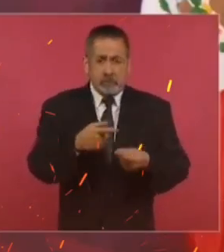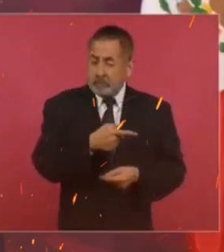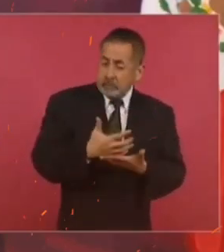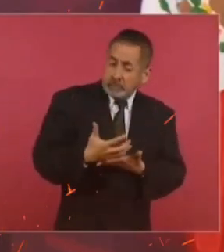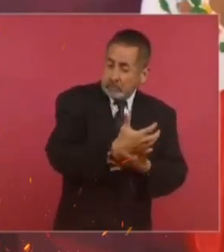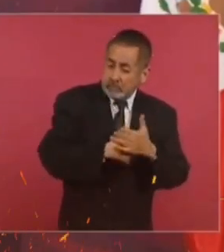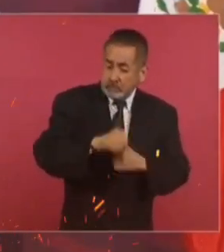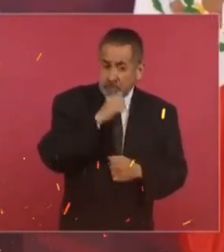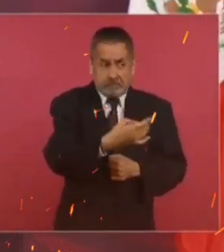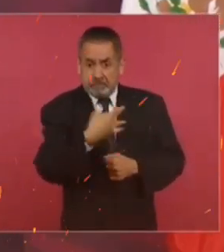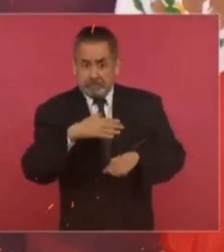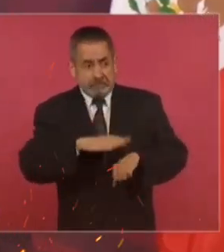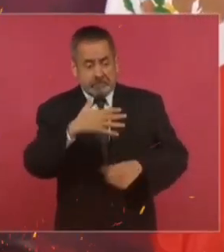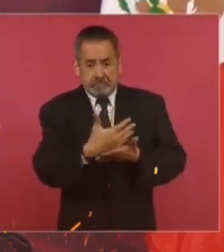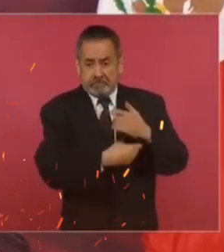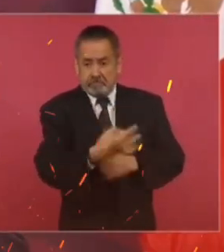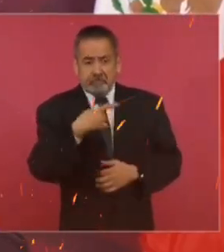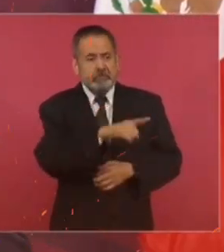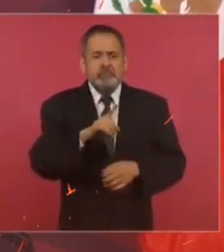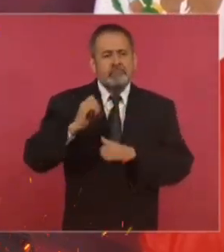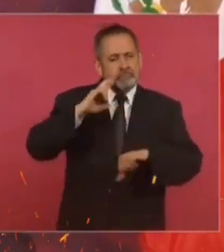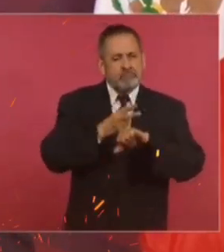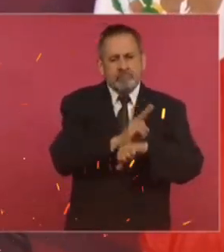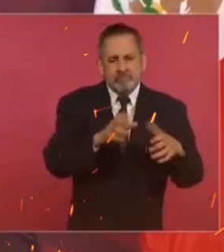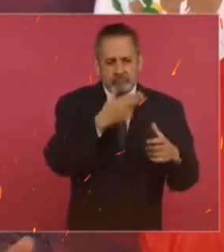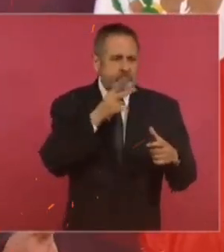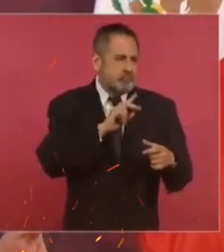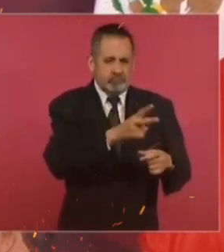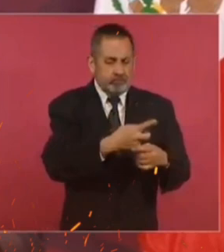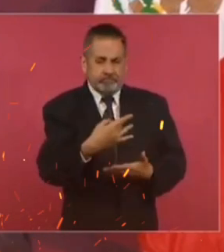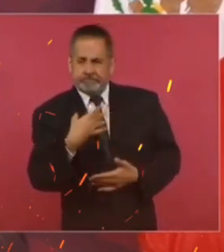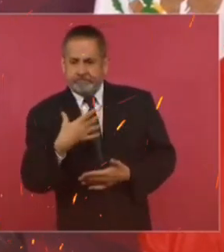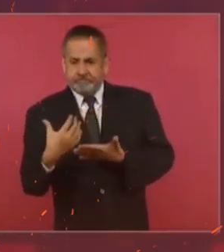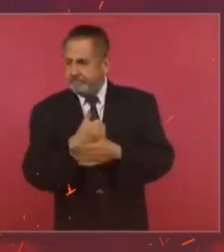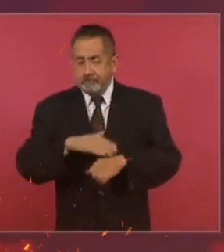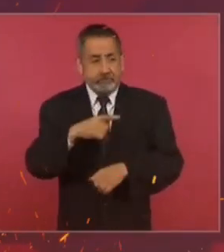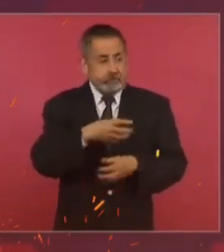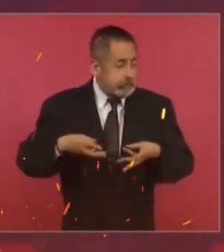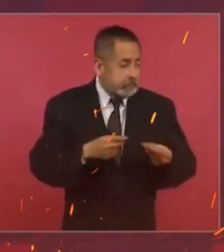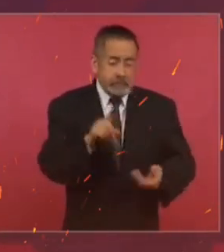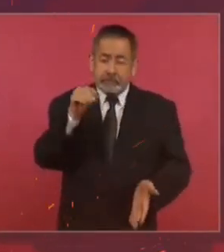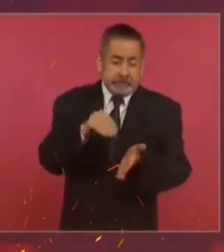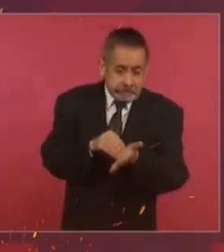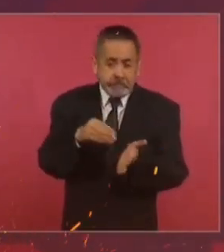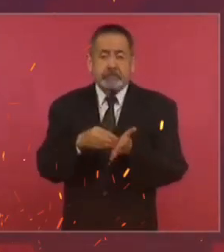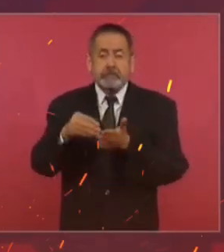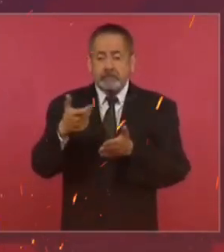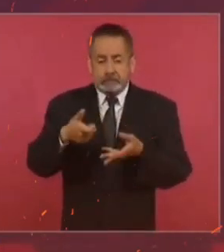ganan más que el presidente, los consejeros y consejeras. Le cuesta 1,000,000,000 de pesos